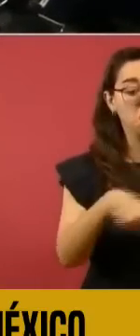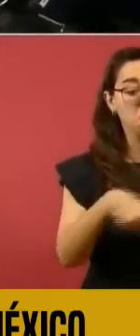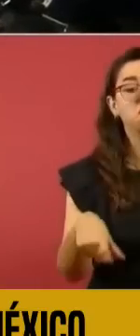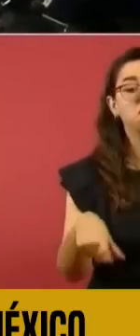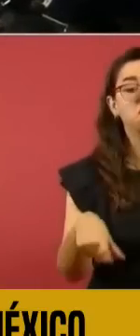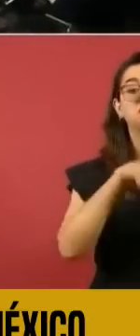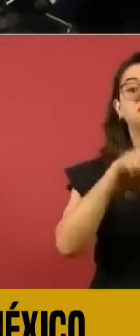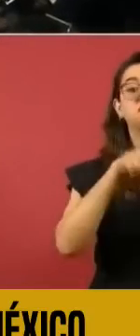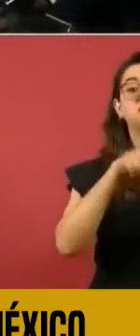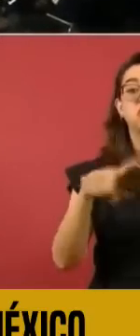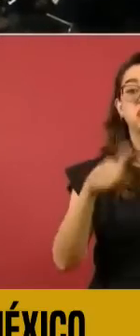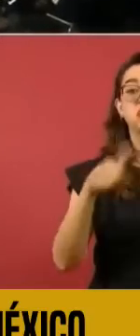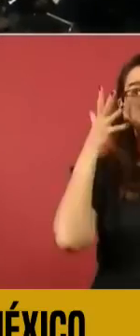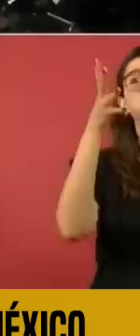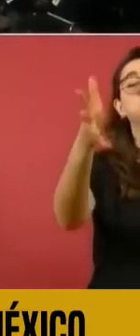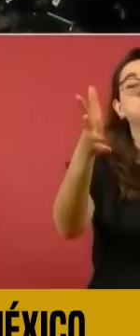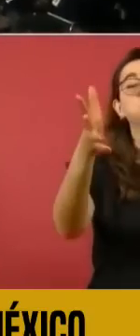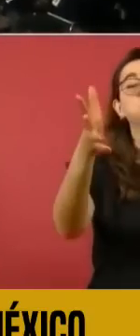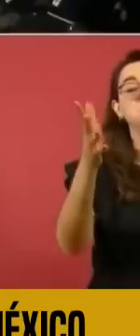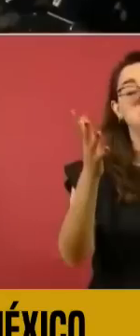no hay